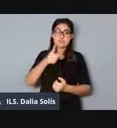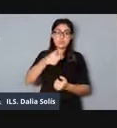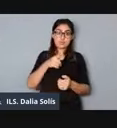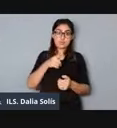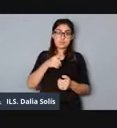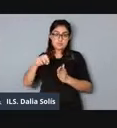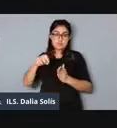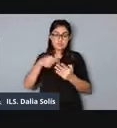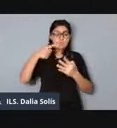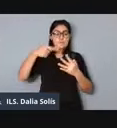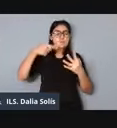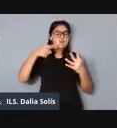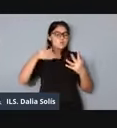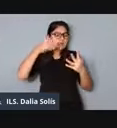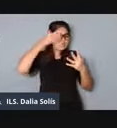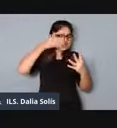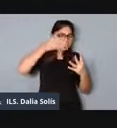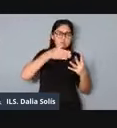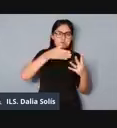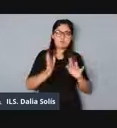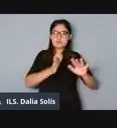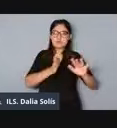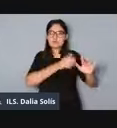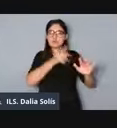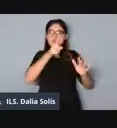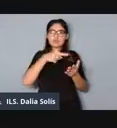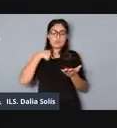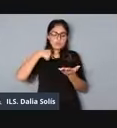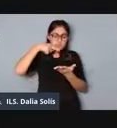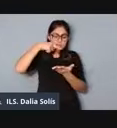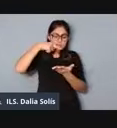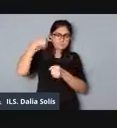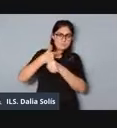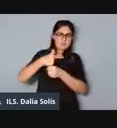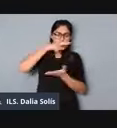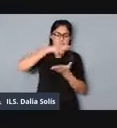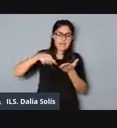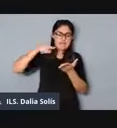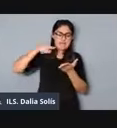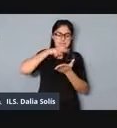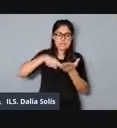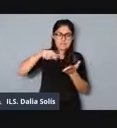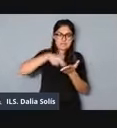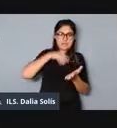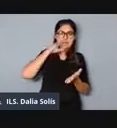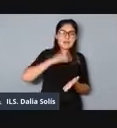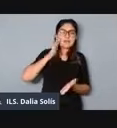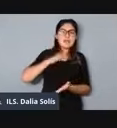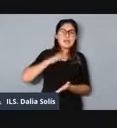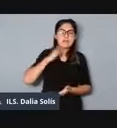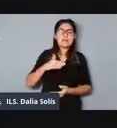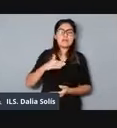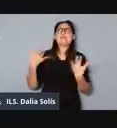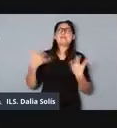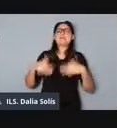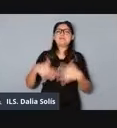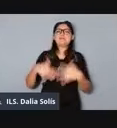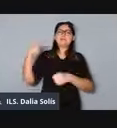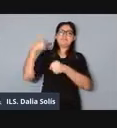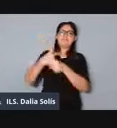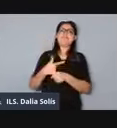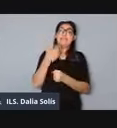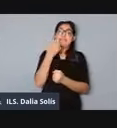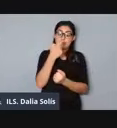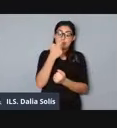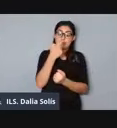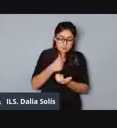y avanzar. No donde están las palomitas. Allí es tu zona de confort, tu zona segura. Esa está